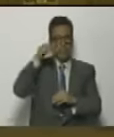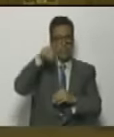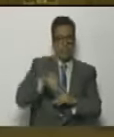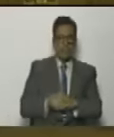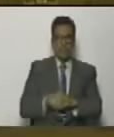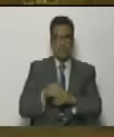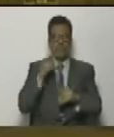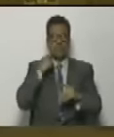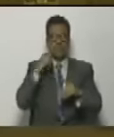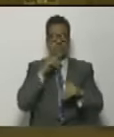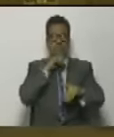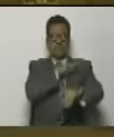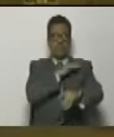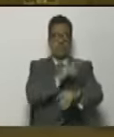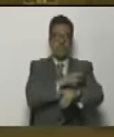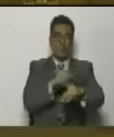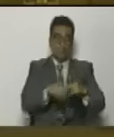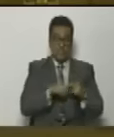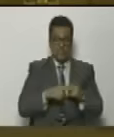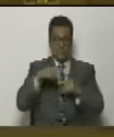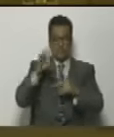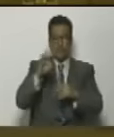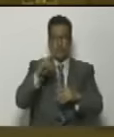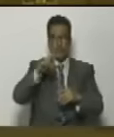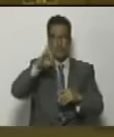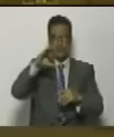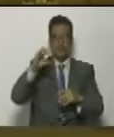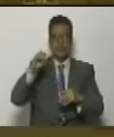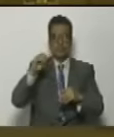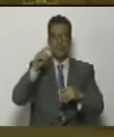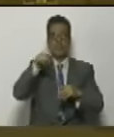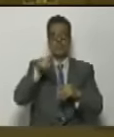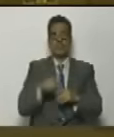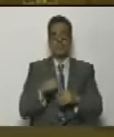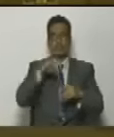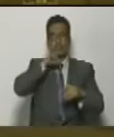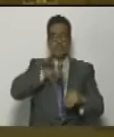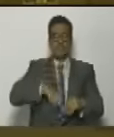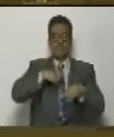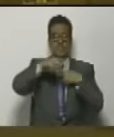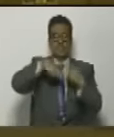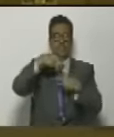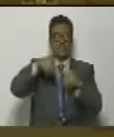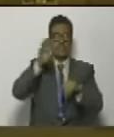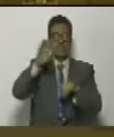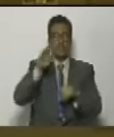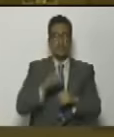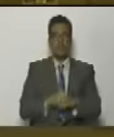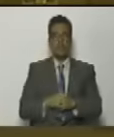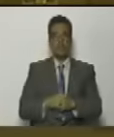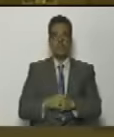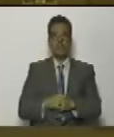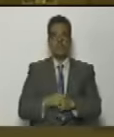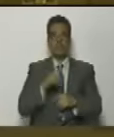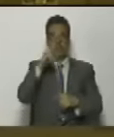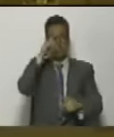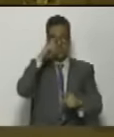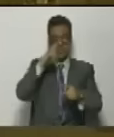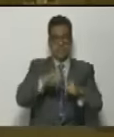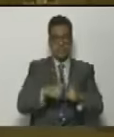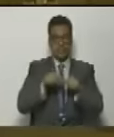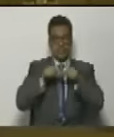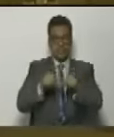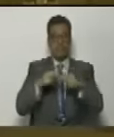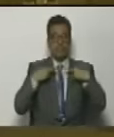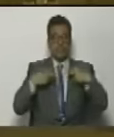y obra del comandante guerrillero Fabricio Ojeda como parte de la historia revolucionaria del país, con el objeto de